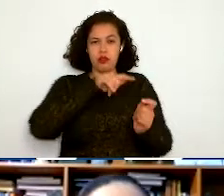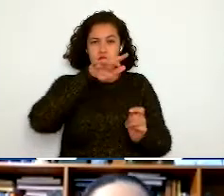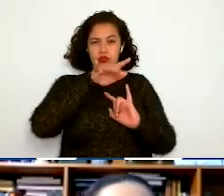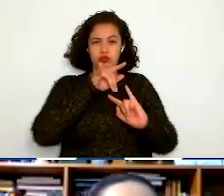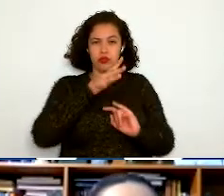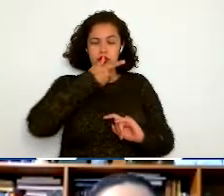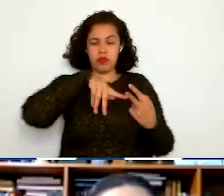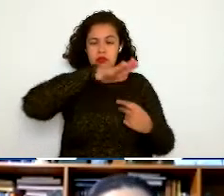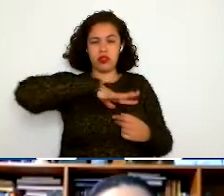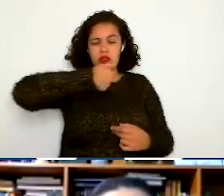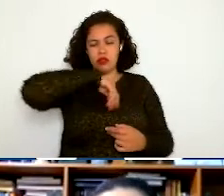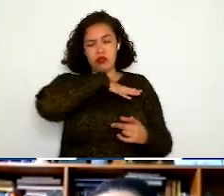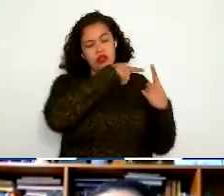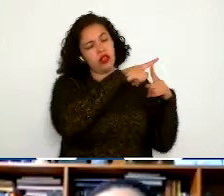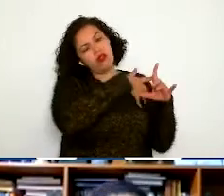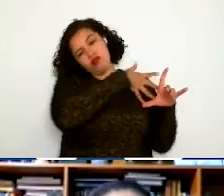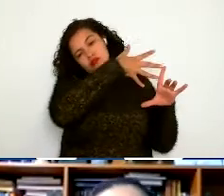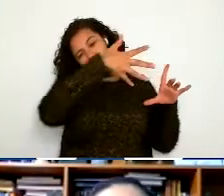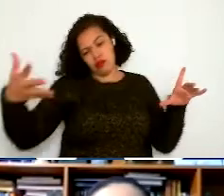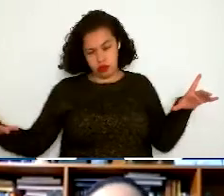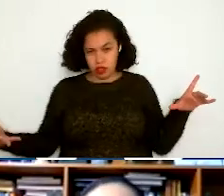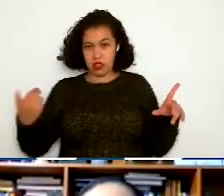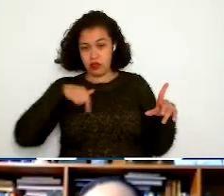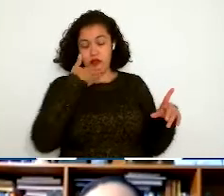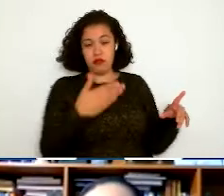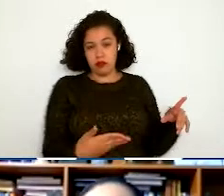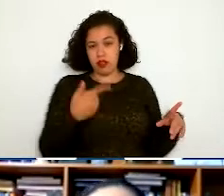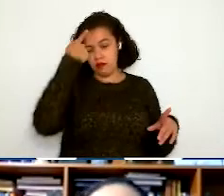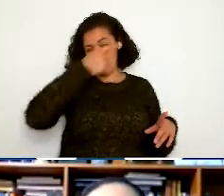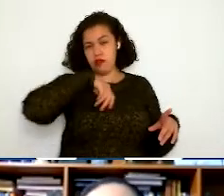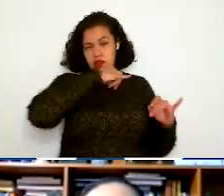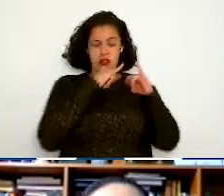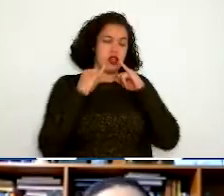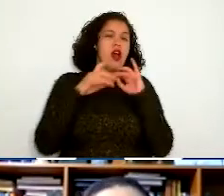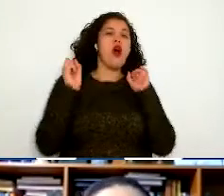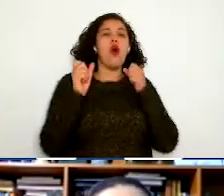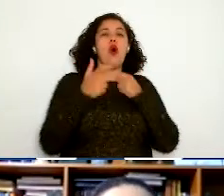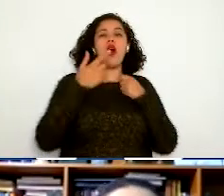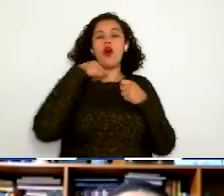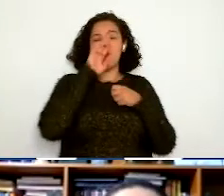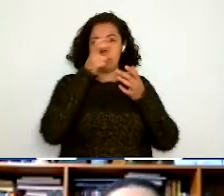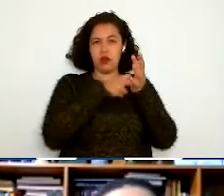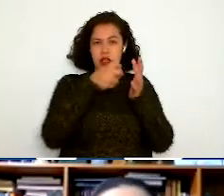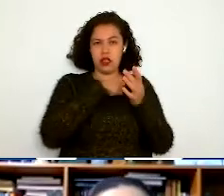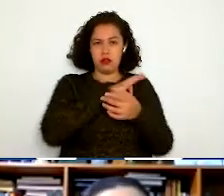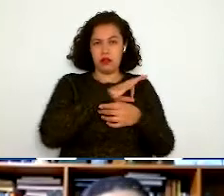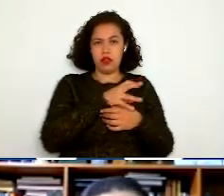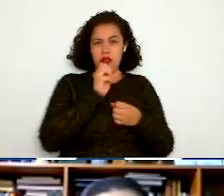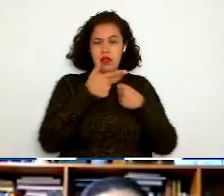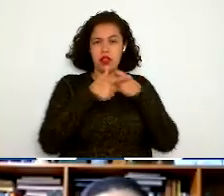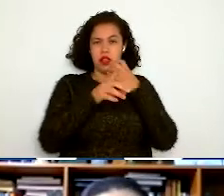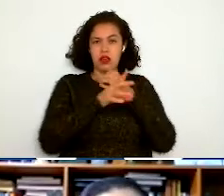va a dar un panorama completamente de saber si vamos bien como institución o hay algo que mejorar o hay algo que